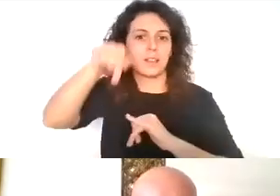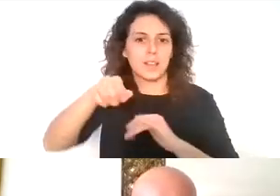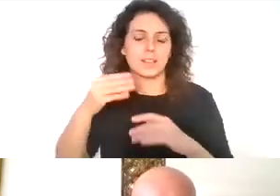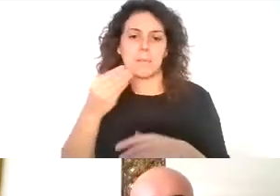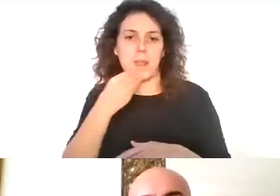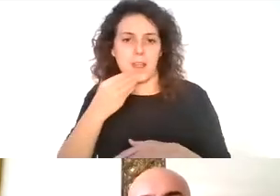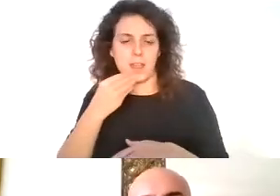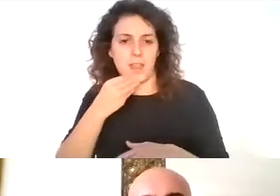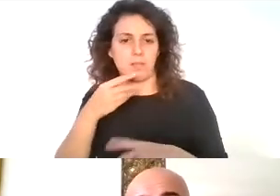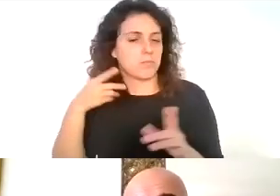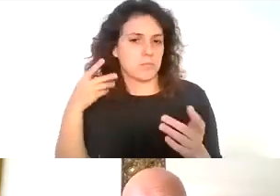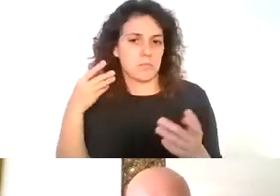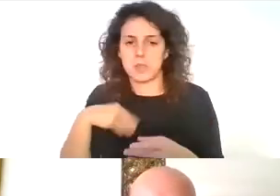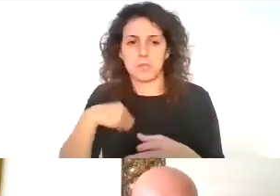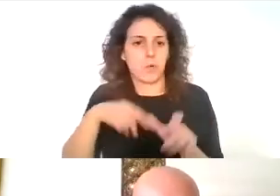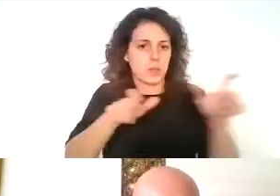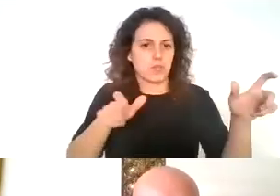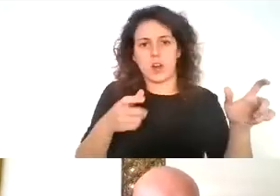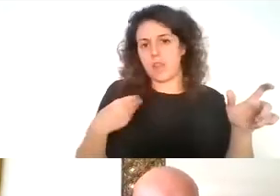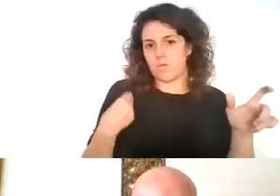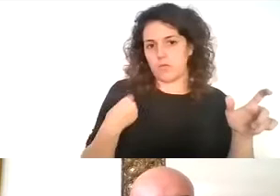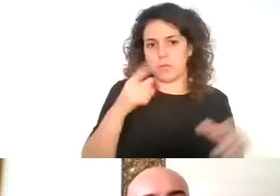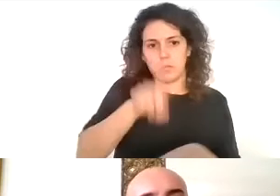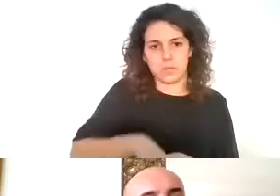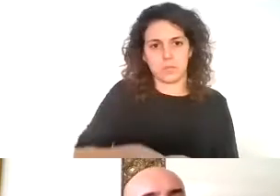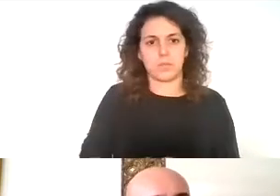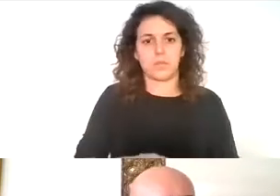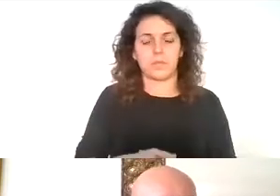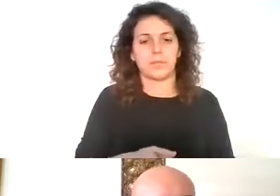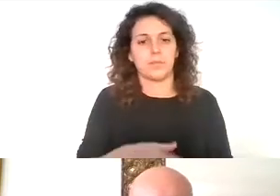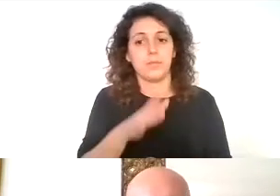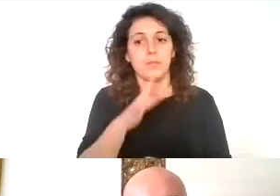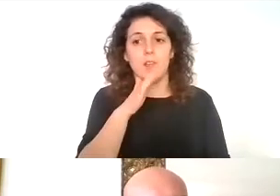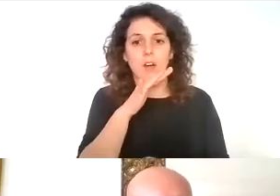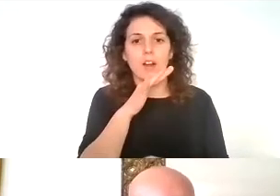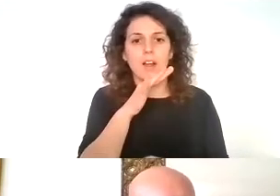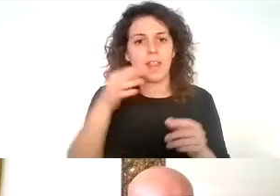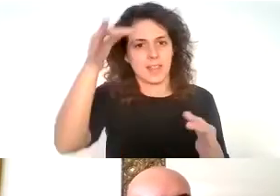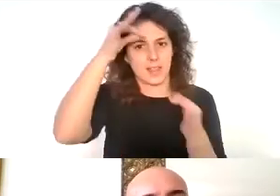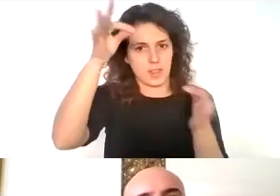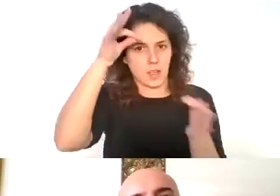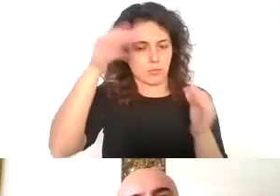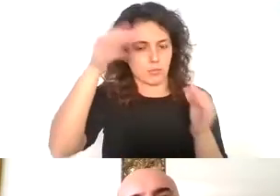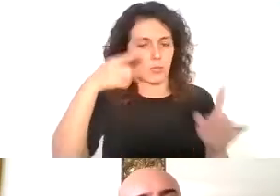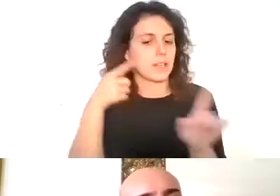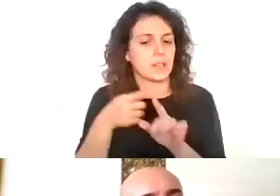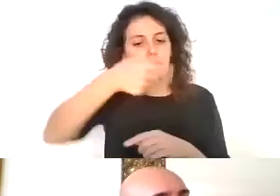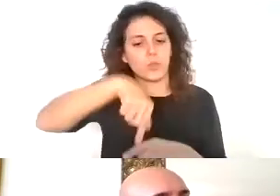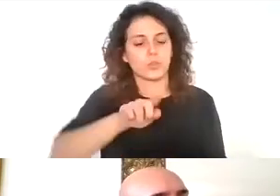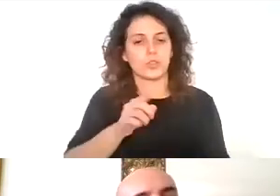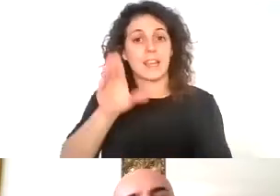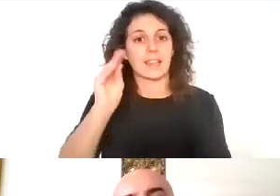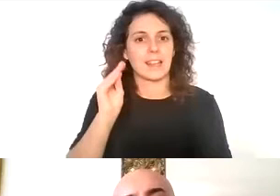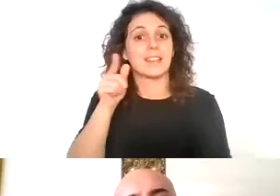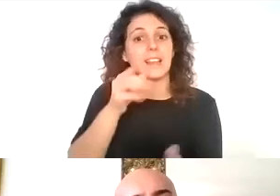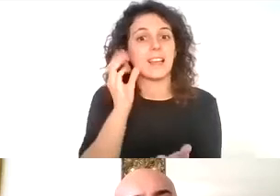visitantes de este maravilloso enclave. Voy a darles unas cifras para que entiendan el reto que